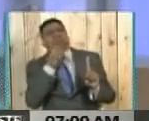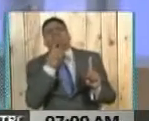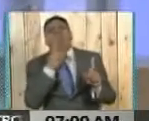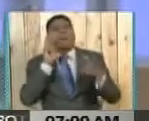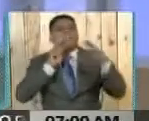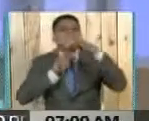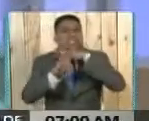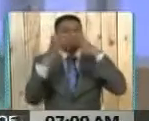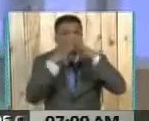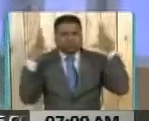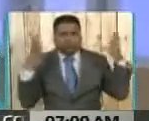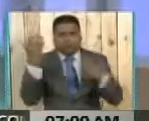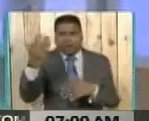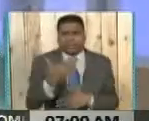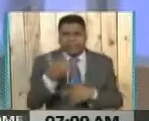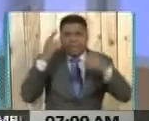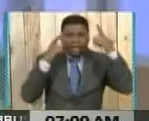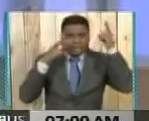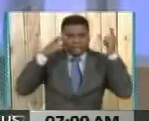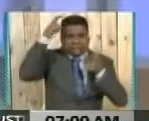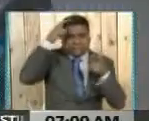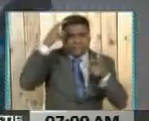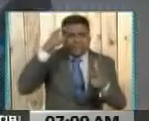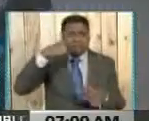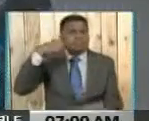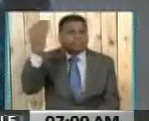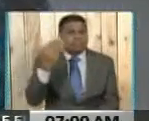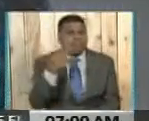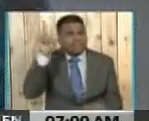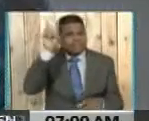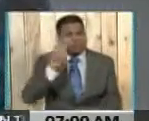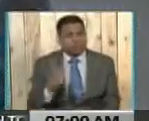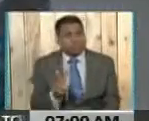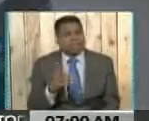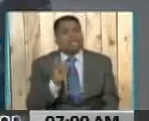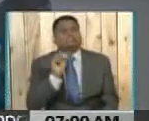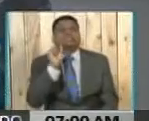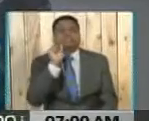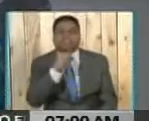trae Venezuela, que trajo además el comandante Hugo Chávez? Sí,